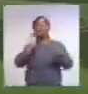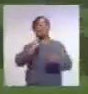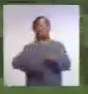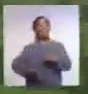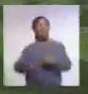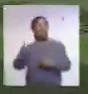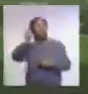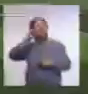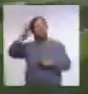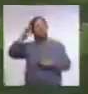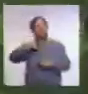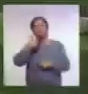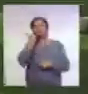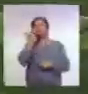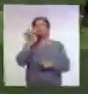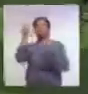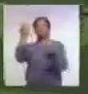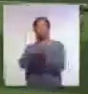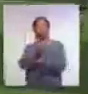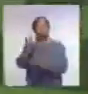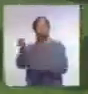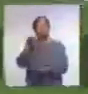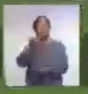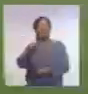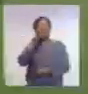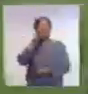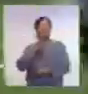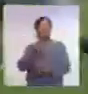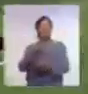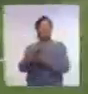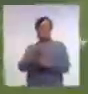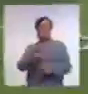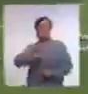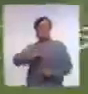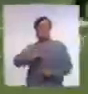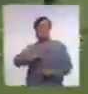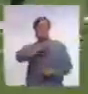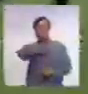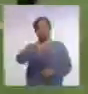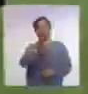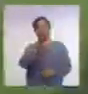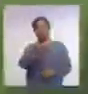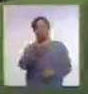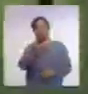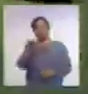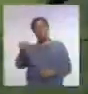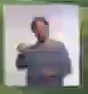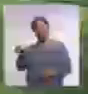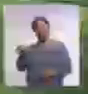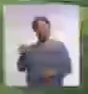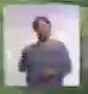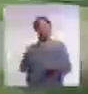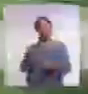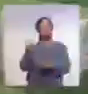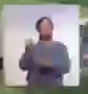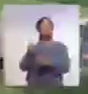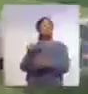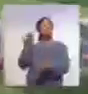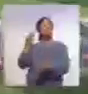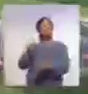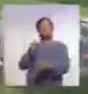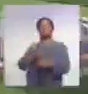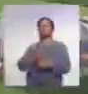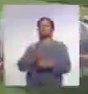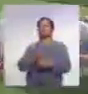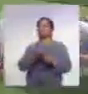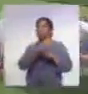el campeonato, como lo expresó el técnico José Luis Rodríguez Mendieta, debido a que en diciembre pasado se les negara. Pues claro que sí, para eso